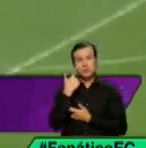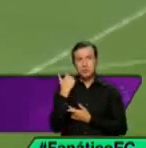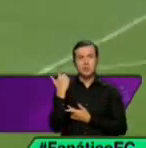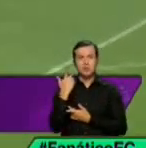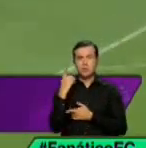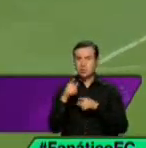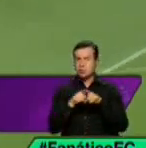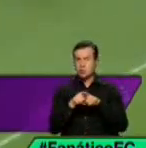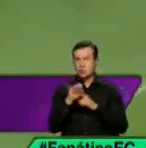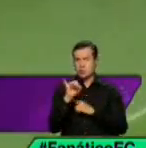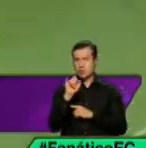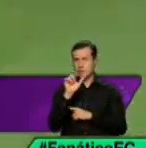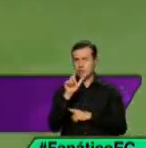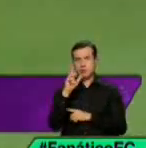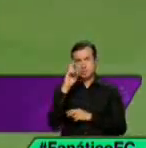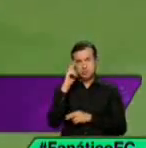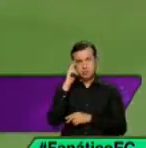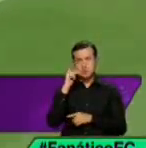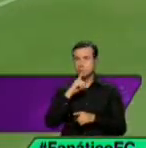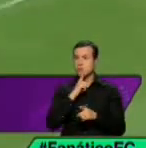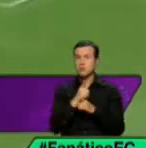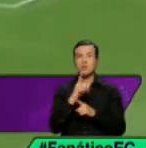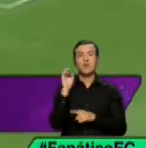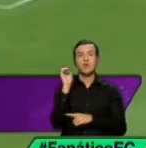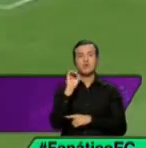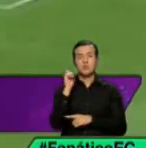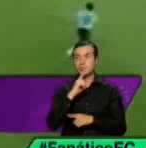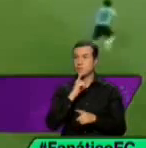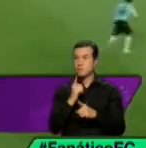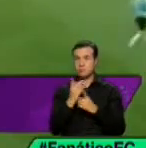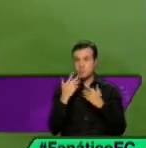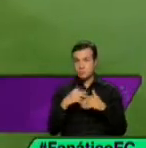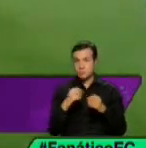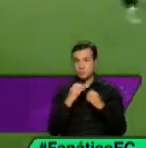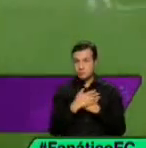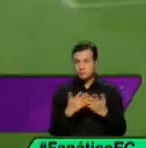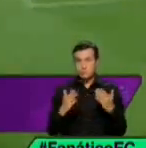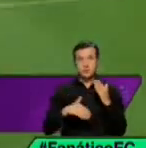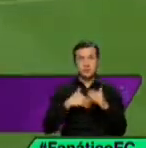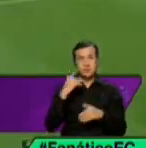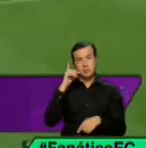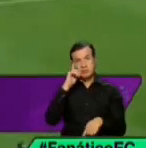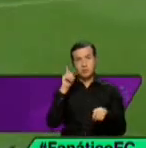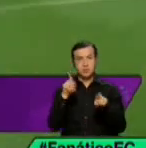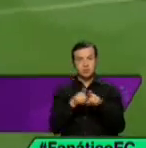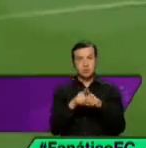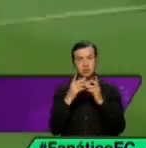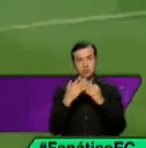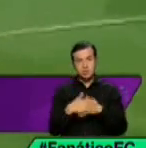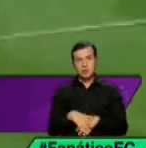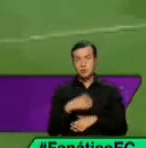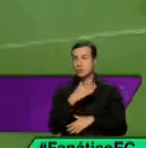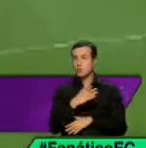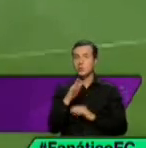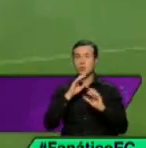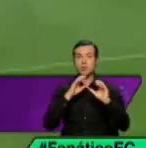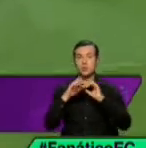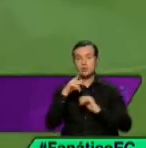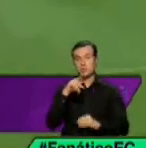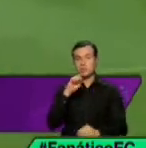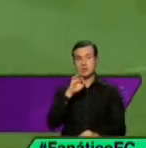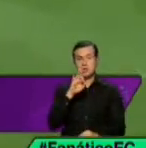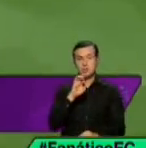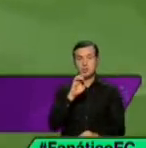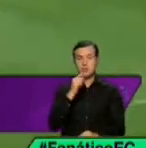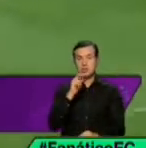torneo FIFA. El TAS le dio la razón en octubre, sin embargo, después se llegó a un acuerdo porque ya había conversado el jugador con Pep